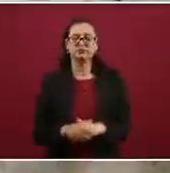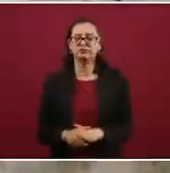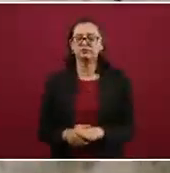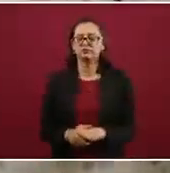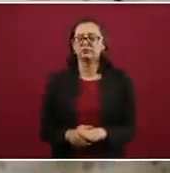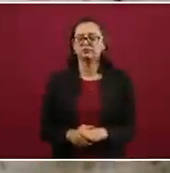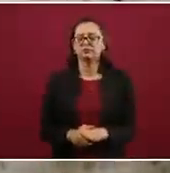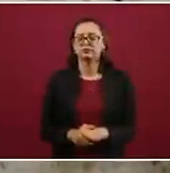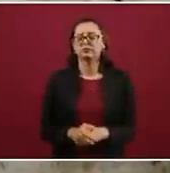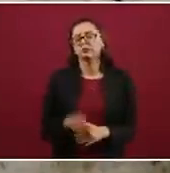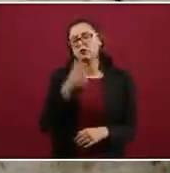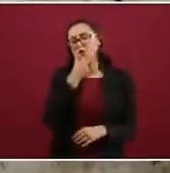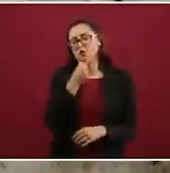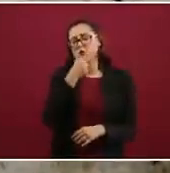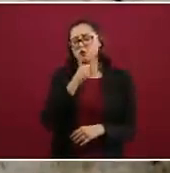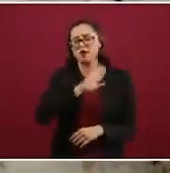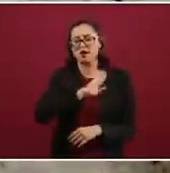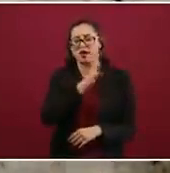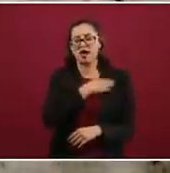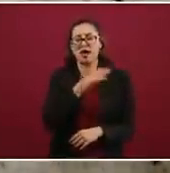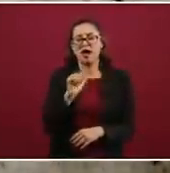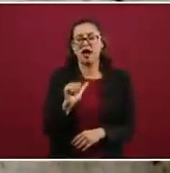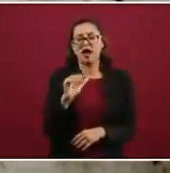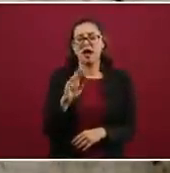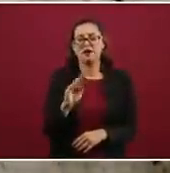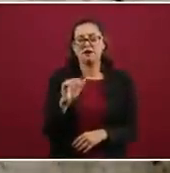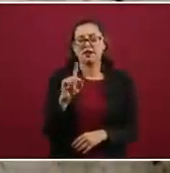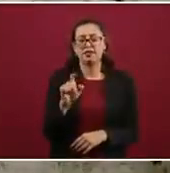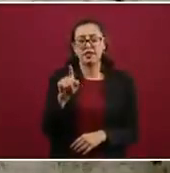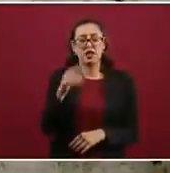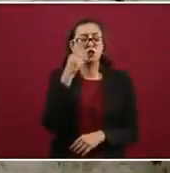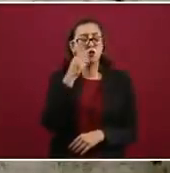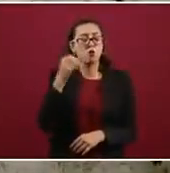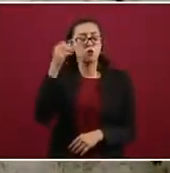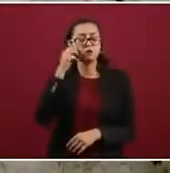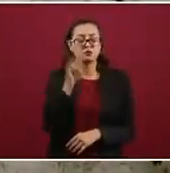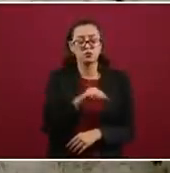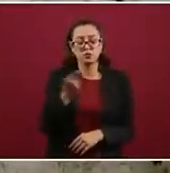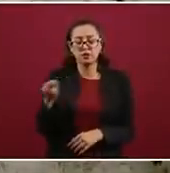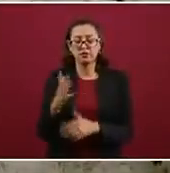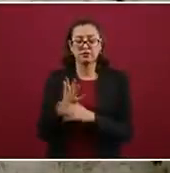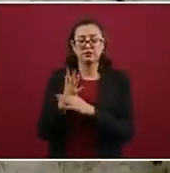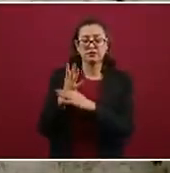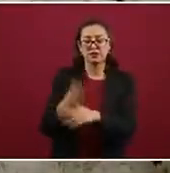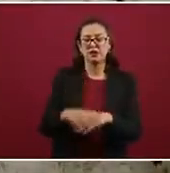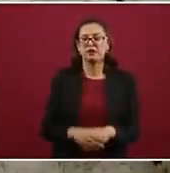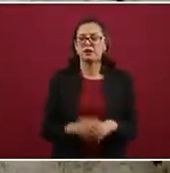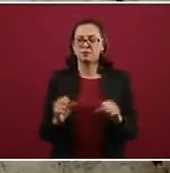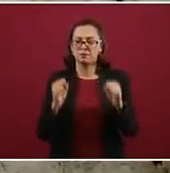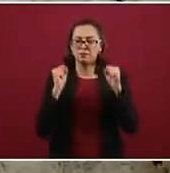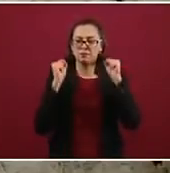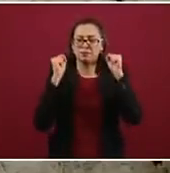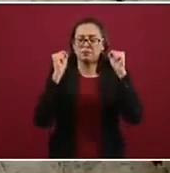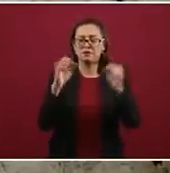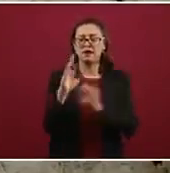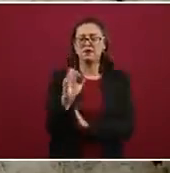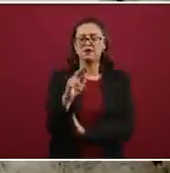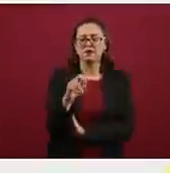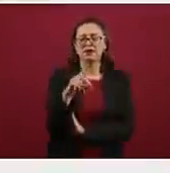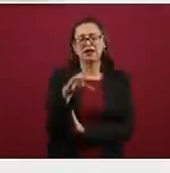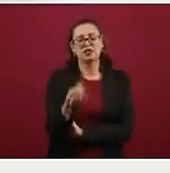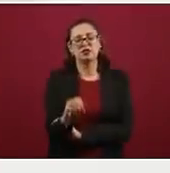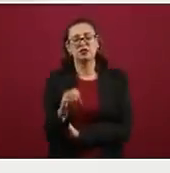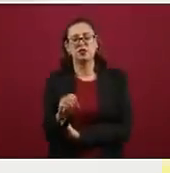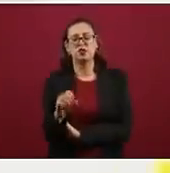Según el español Manuel Abadi Queipo, quien fue obispo de Michoacán, dijo: ¡Viva Fernando VII y muera el mal